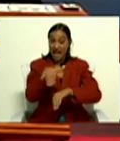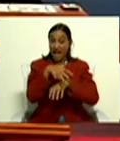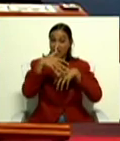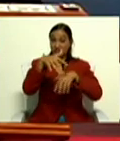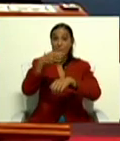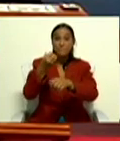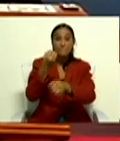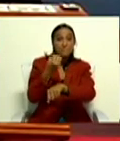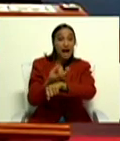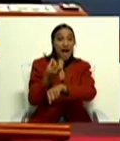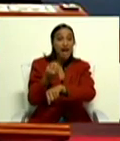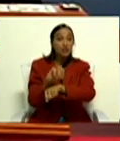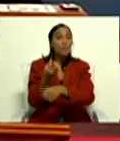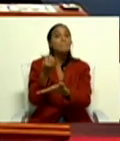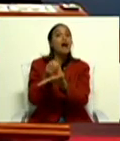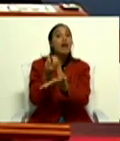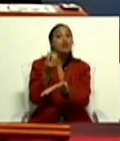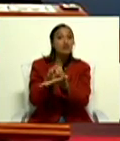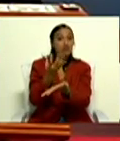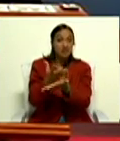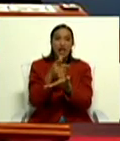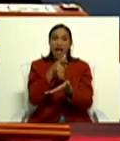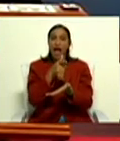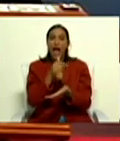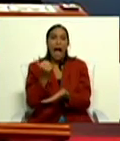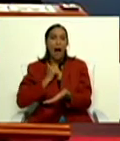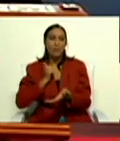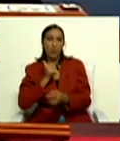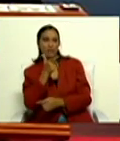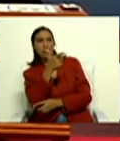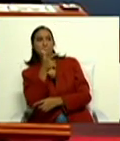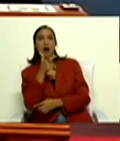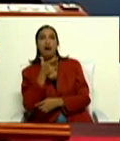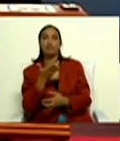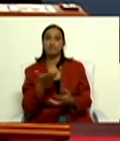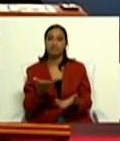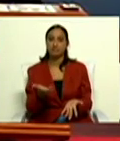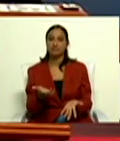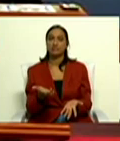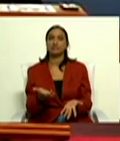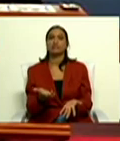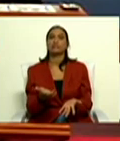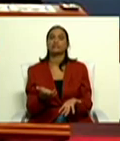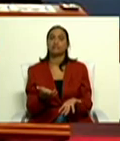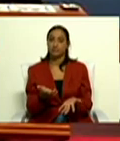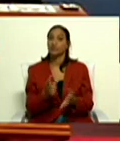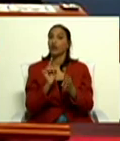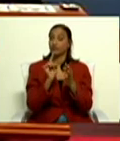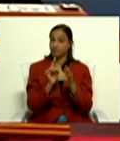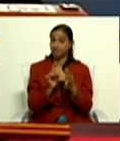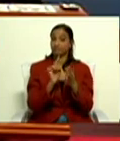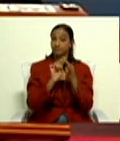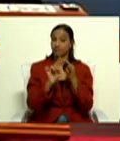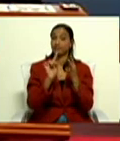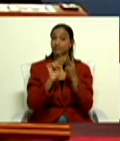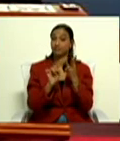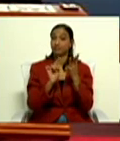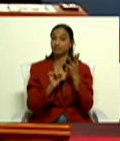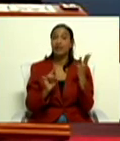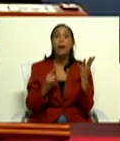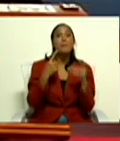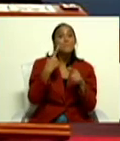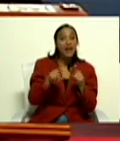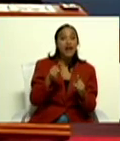¿no? Más allá de eso fue esto que estoy mencionando y los otros casos. Pero solamente en Estados